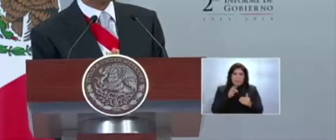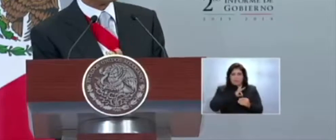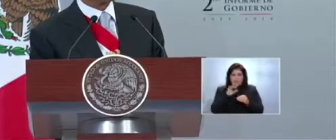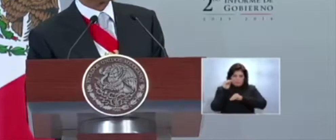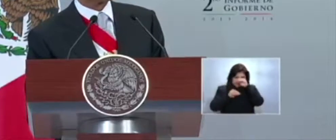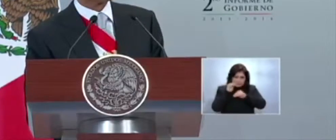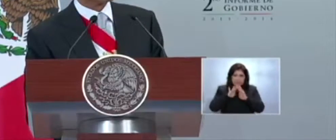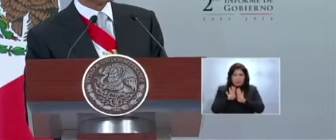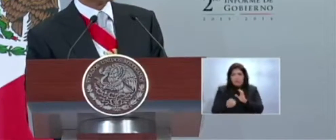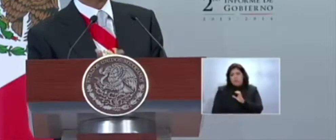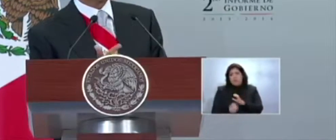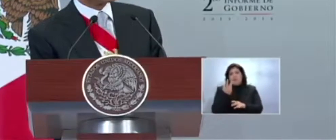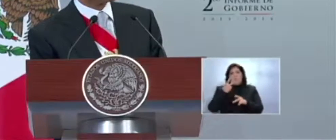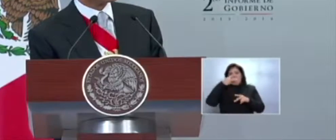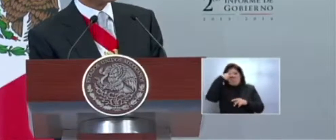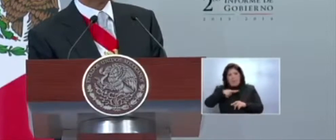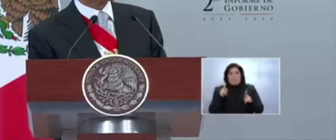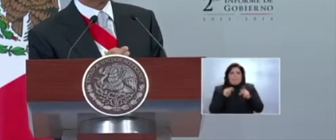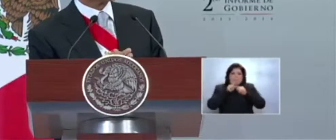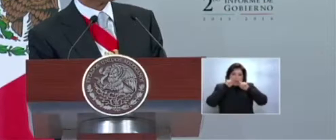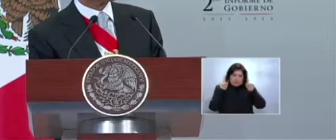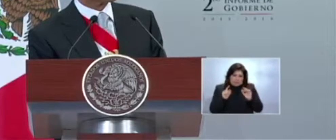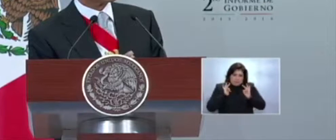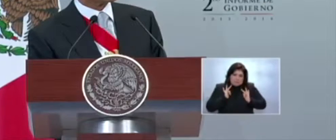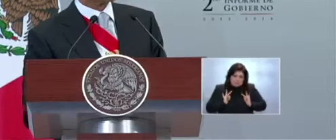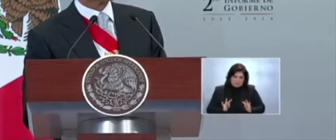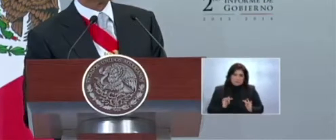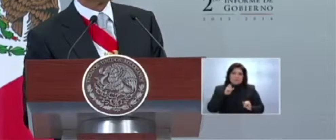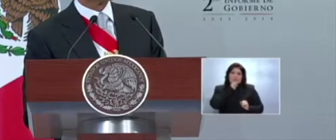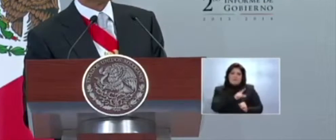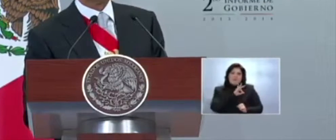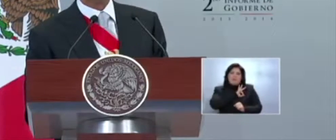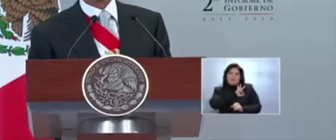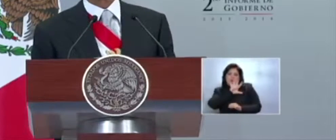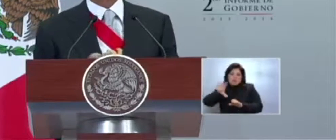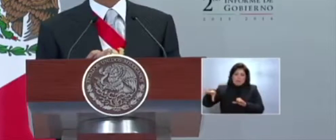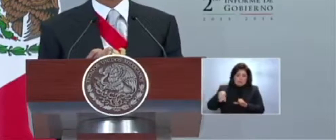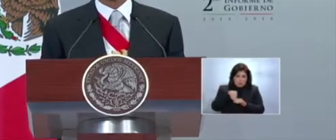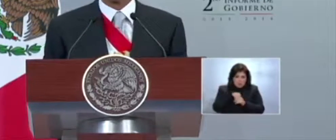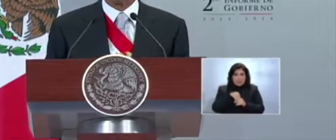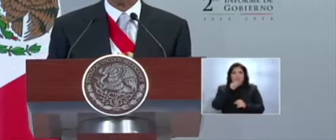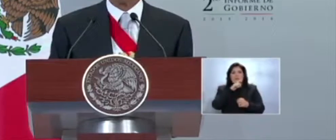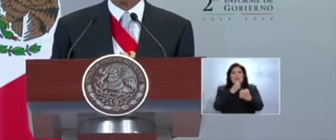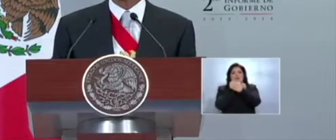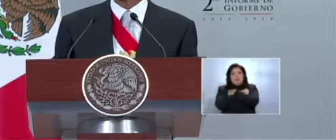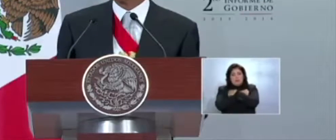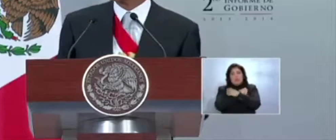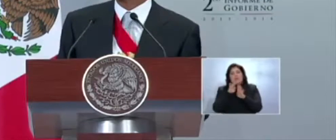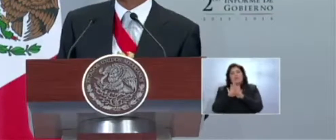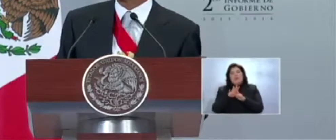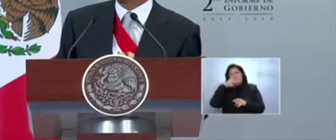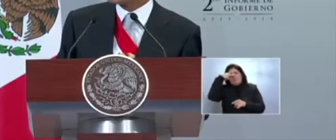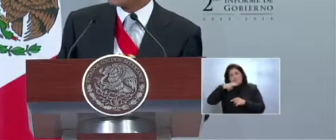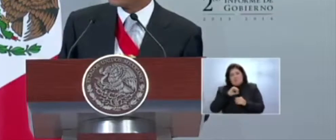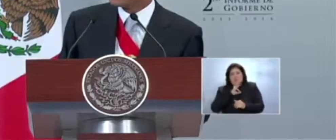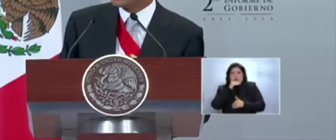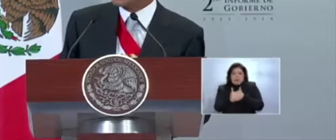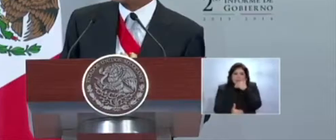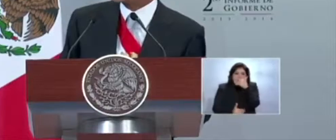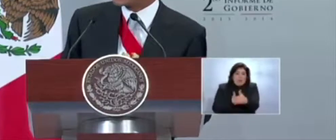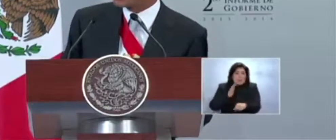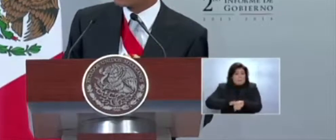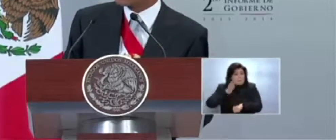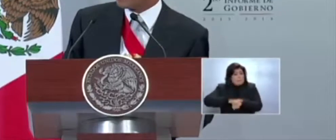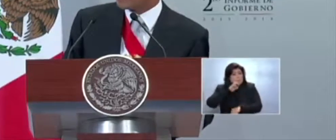un México en paz, incluyente y con educación de calidad, un México próspero y con mayor responsabilidad